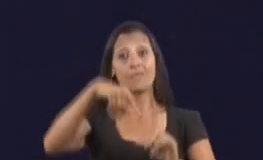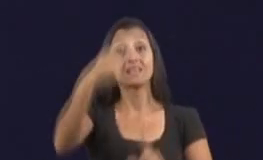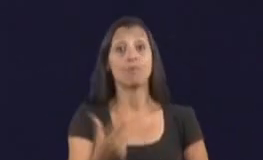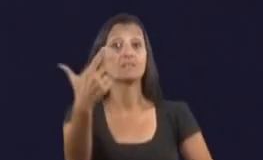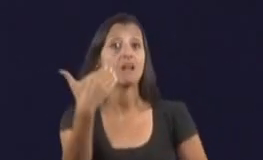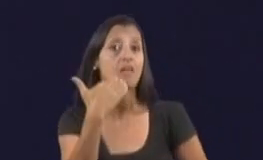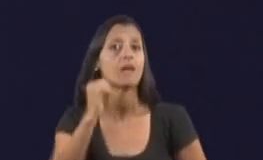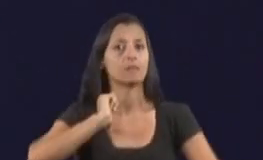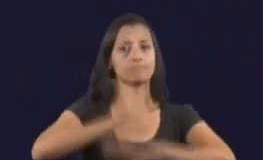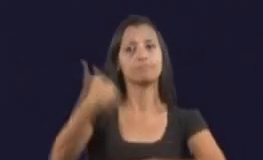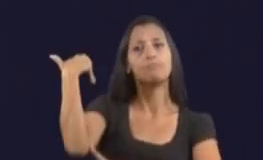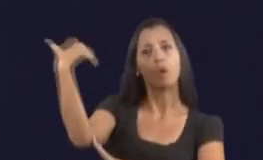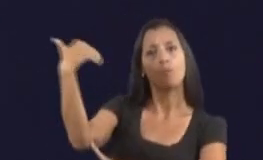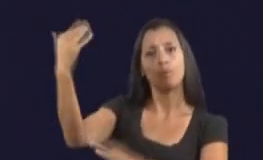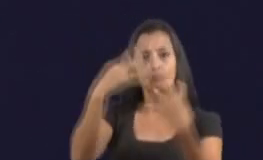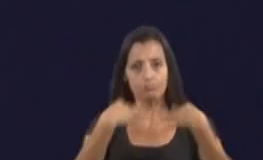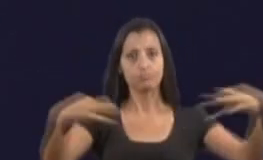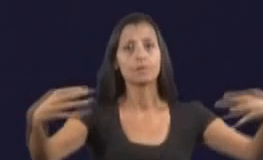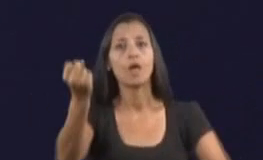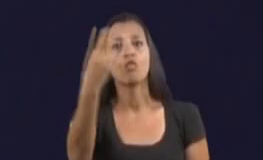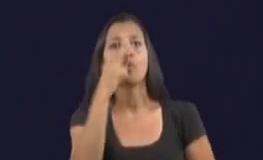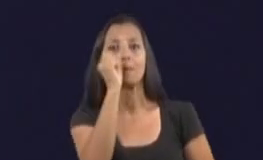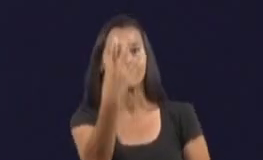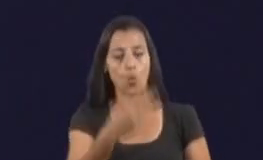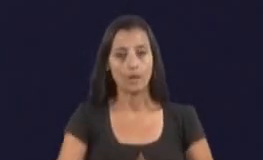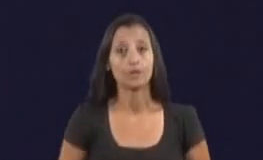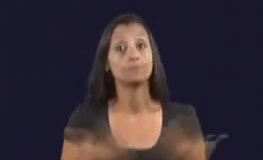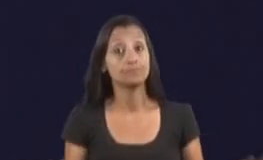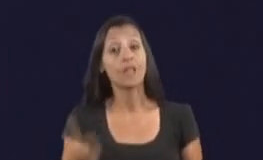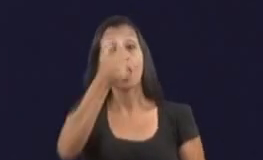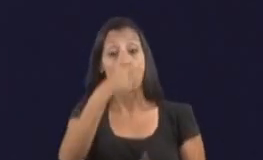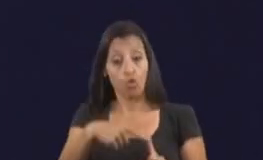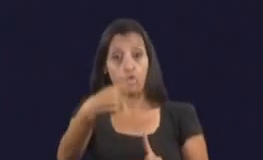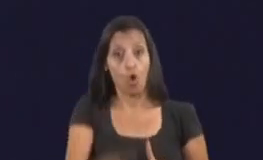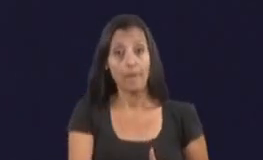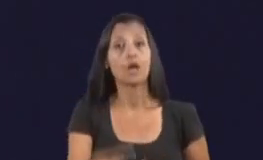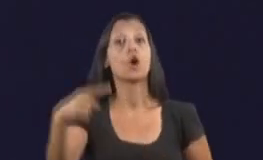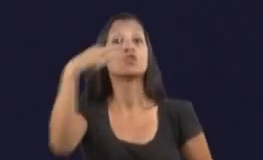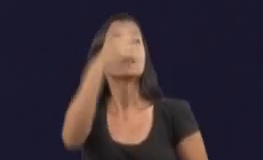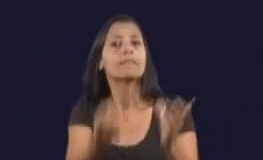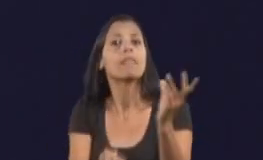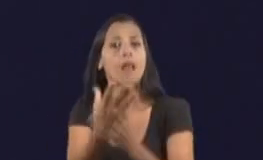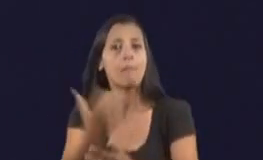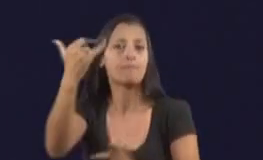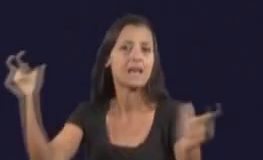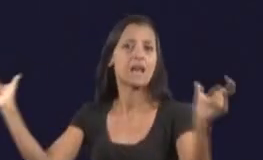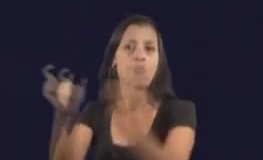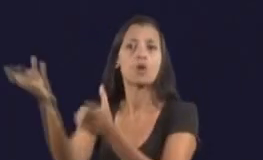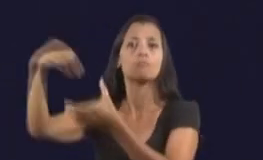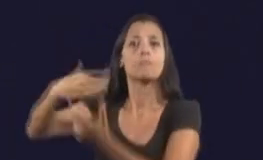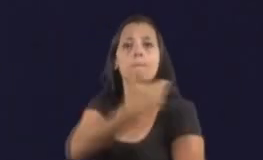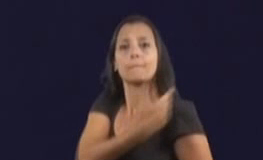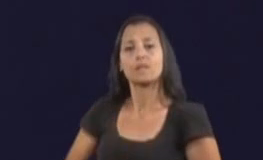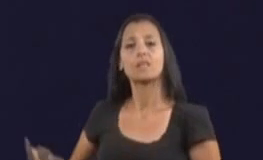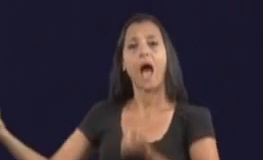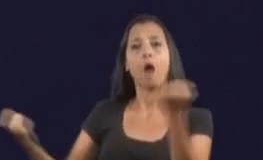un discurso en Atreyu 2024. El domingo a las 7 de la mañana tendrá una reunión con el presidente de la